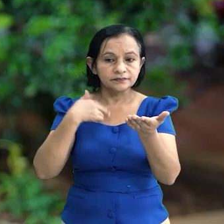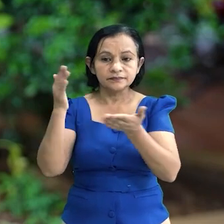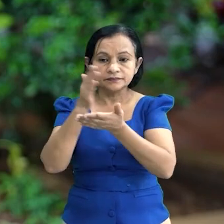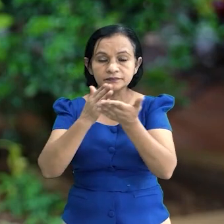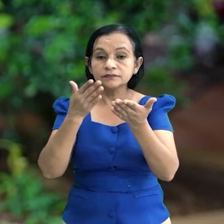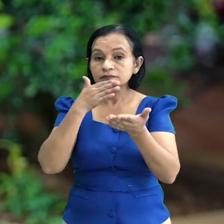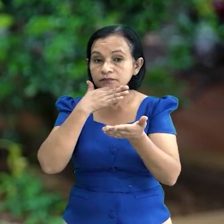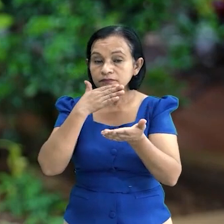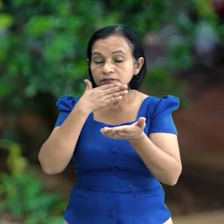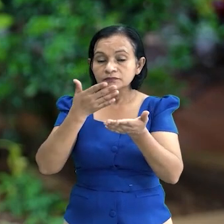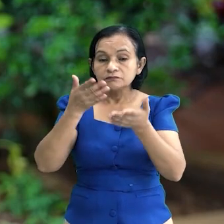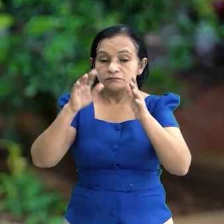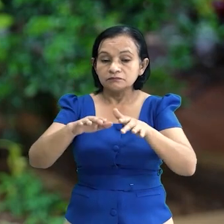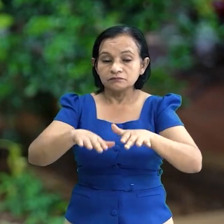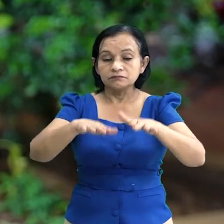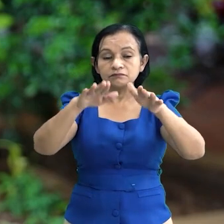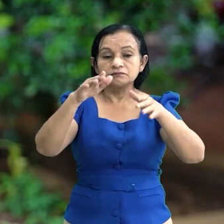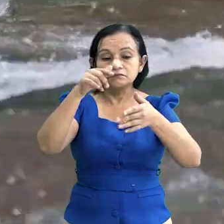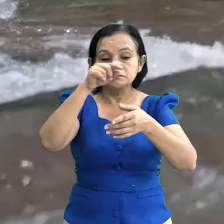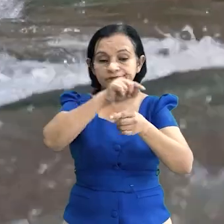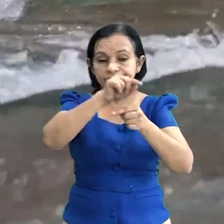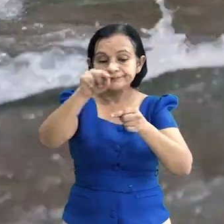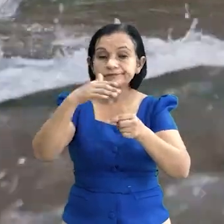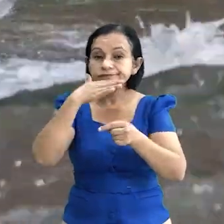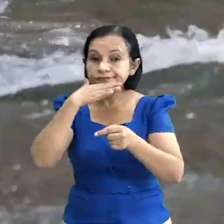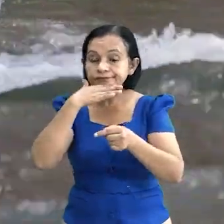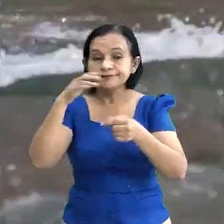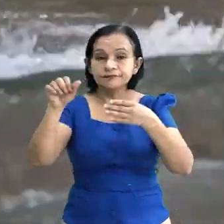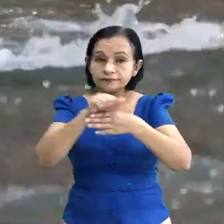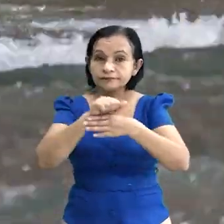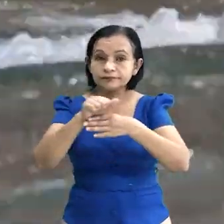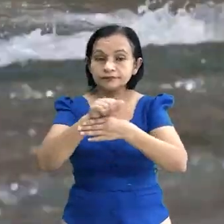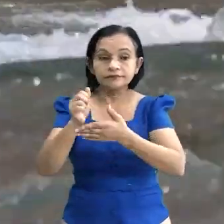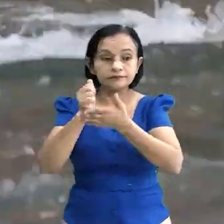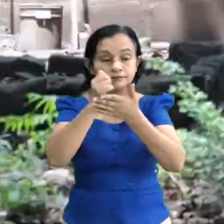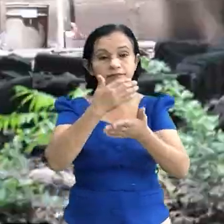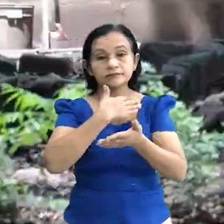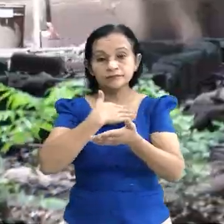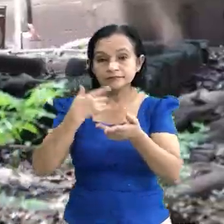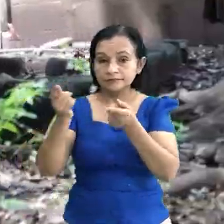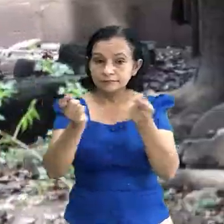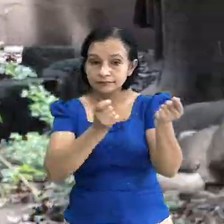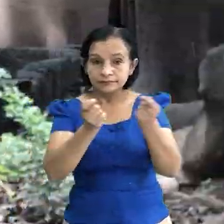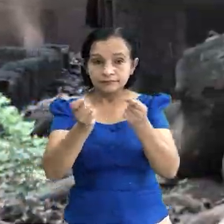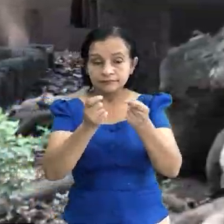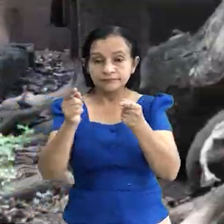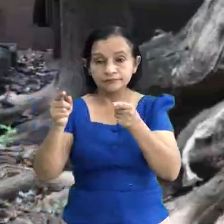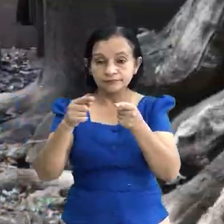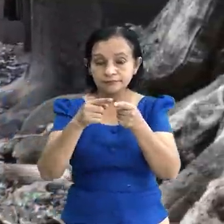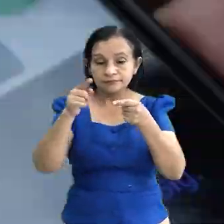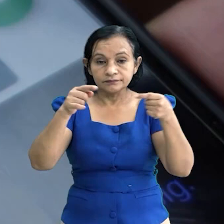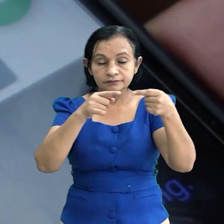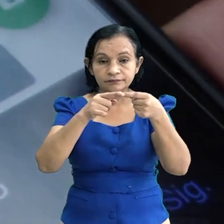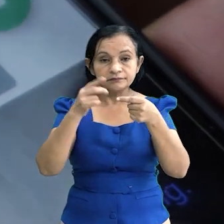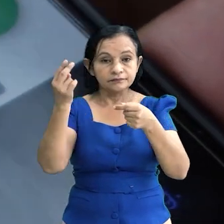algunas emergencias por inundación en los puntos críticos. Esta práctica ayudará a un mejor manejo de sistemas geográficos aplicados